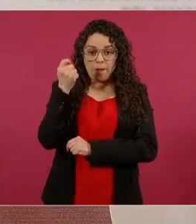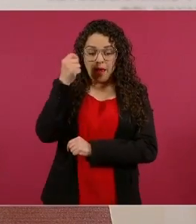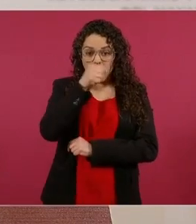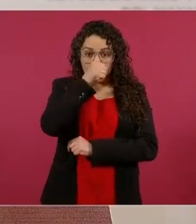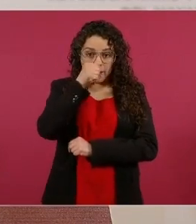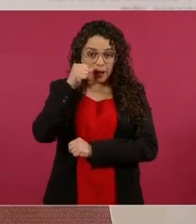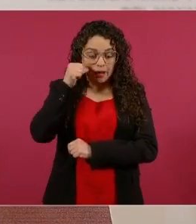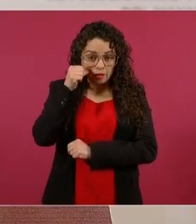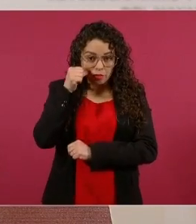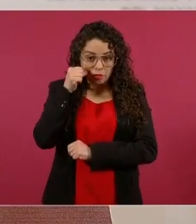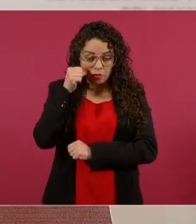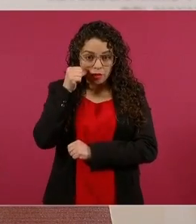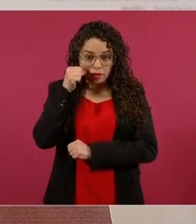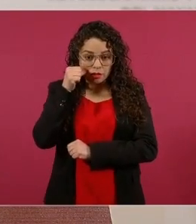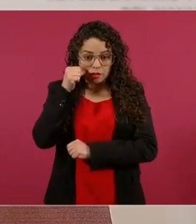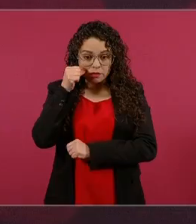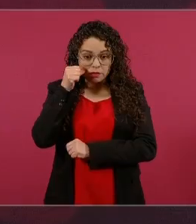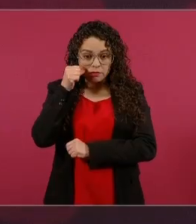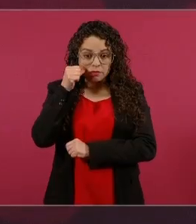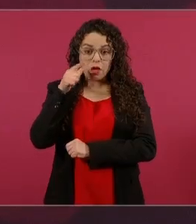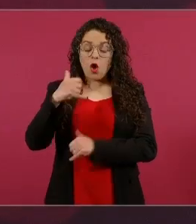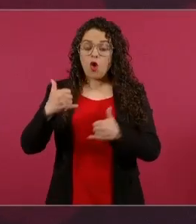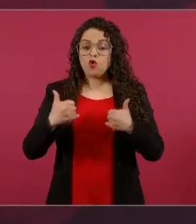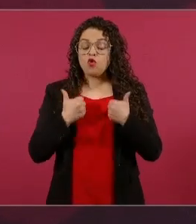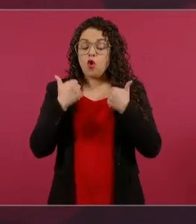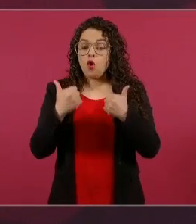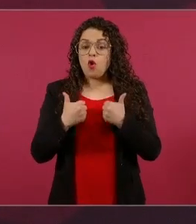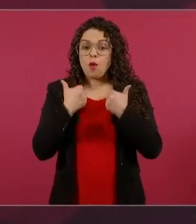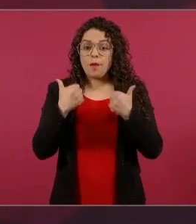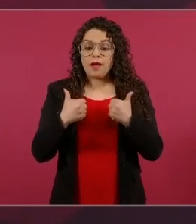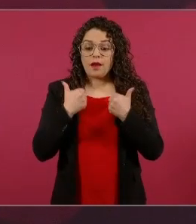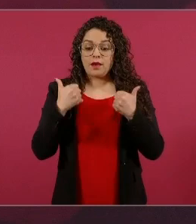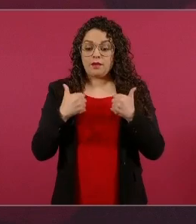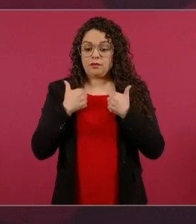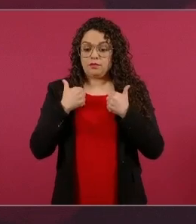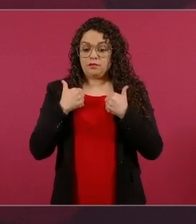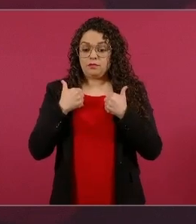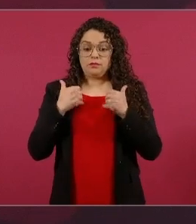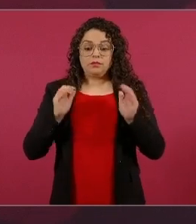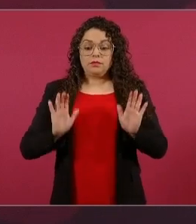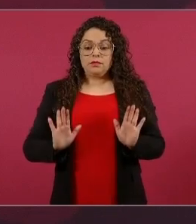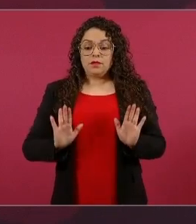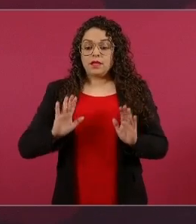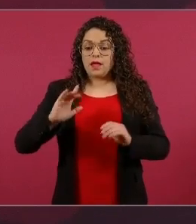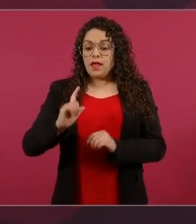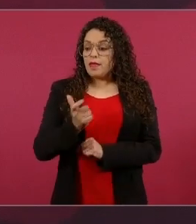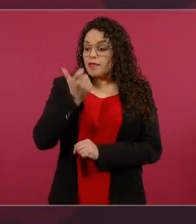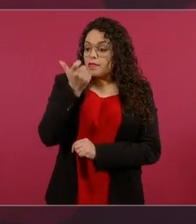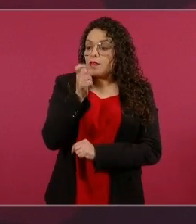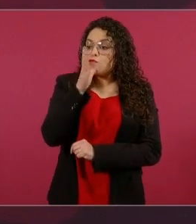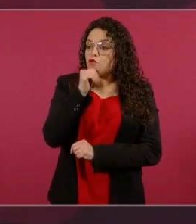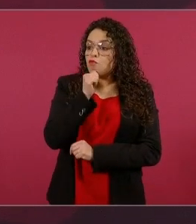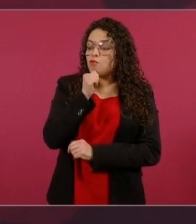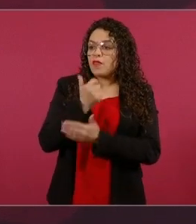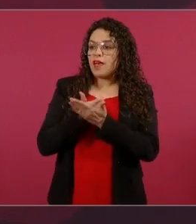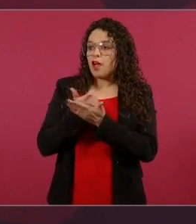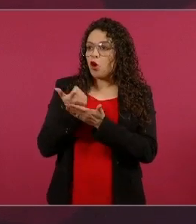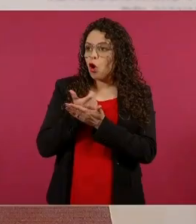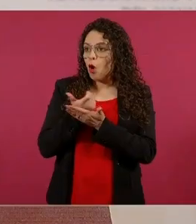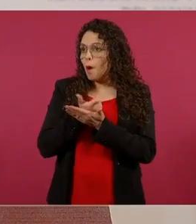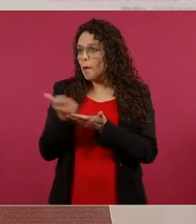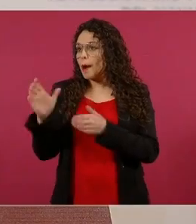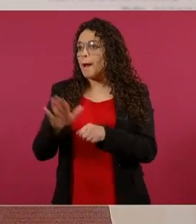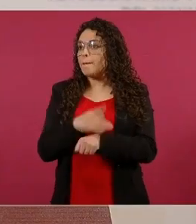permiten en los casos de los jóvenes que no pueden cobrar porque no van por sus tarjetas hay